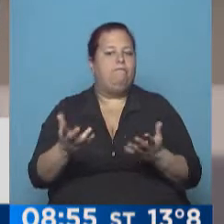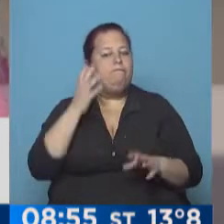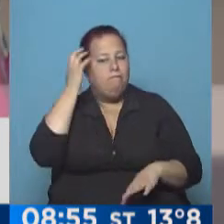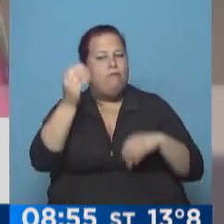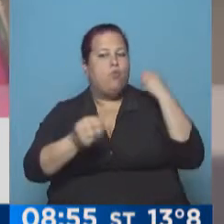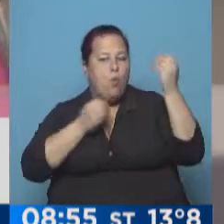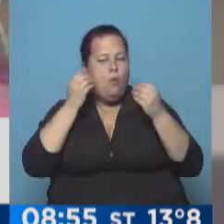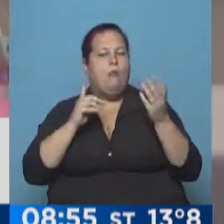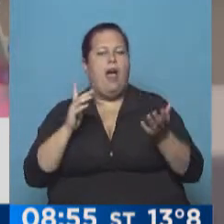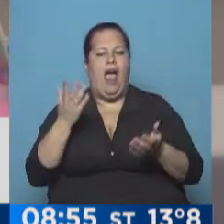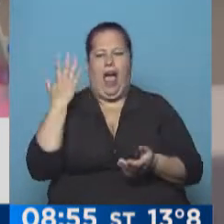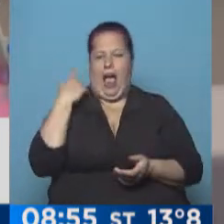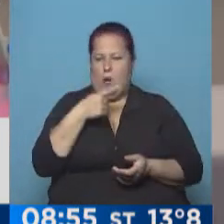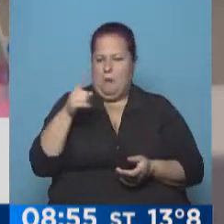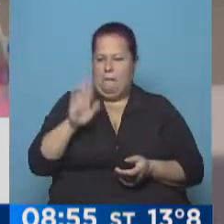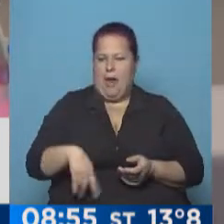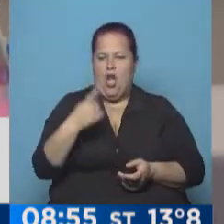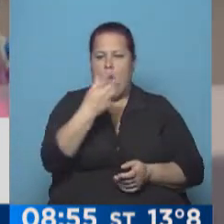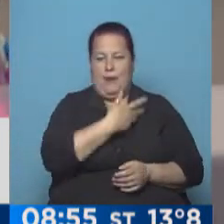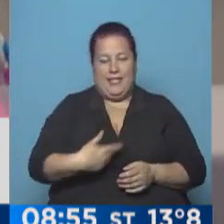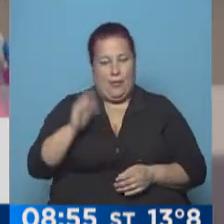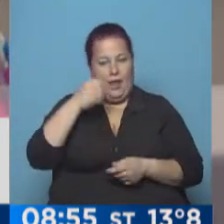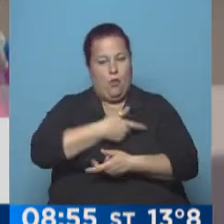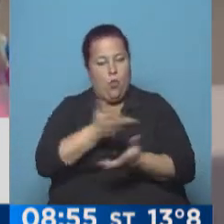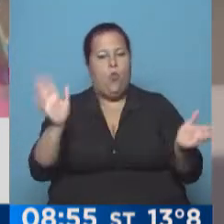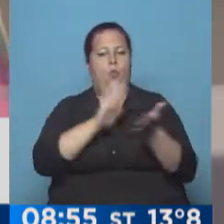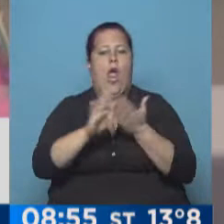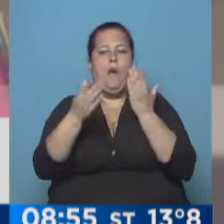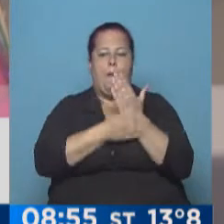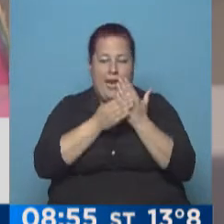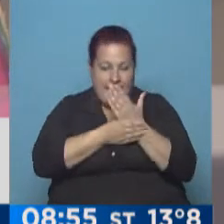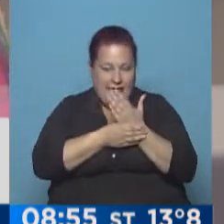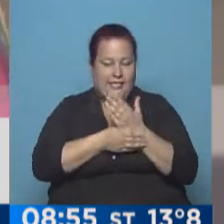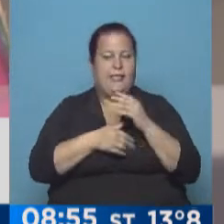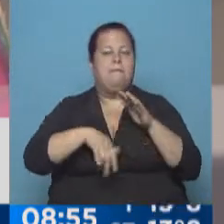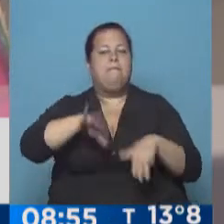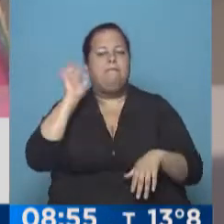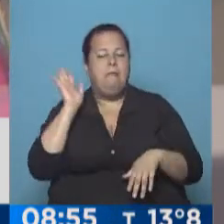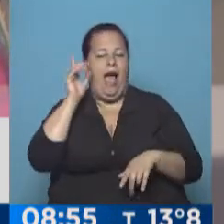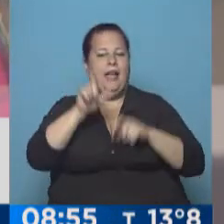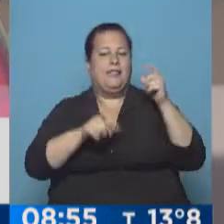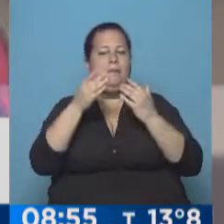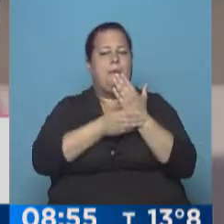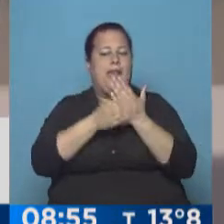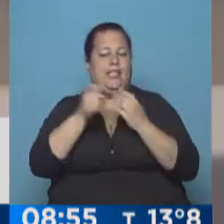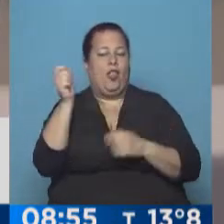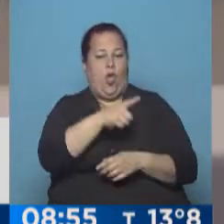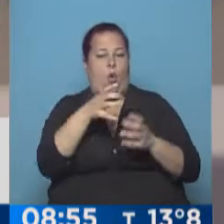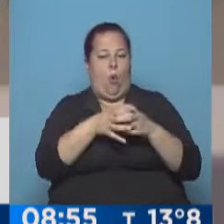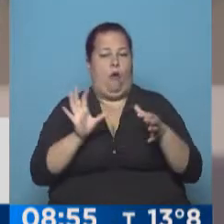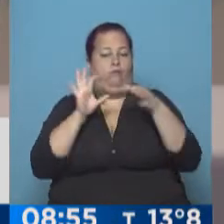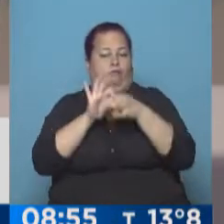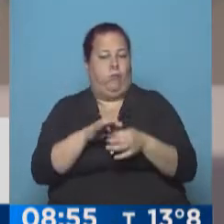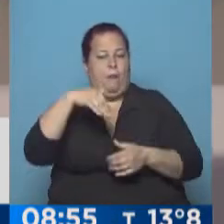porque no hace ni una semana que dilma rousseff lanzó un nuevo gabinete con mayor cantidad de ministros del partido de la coalición